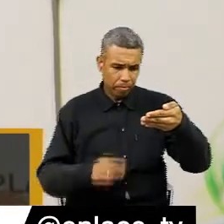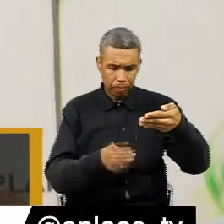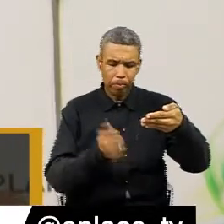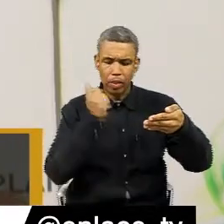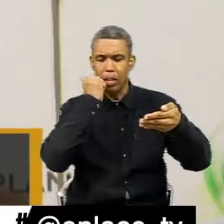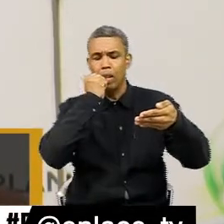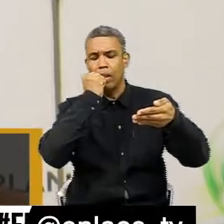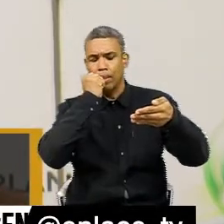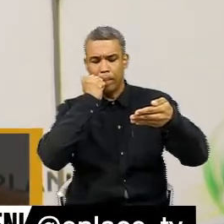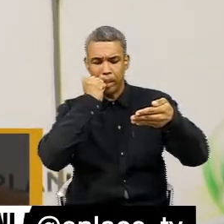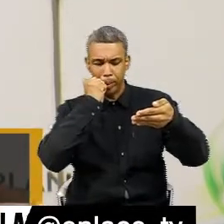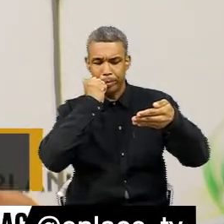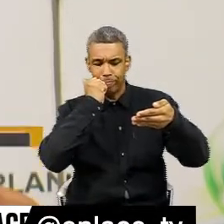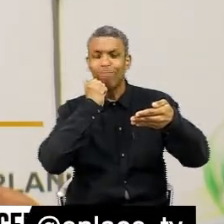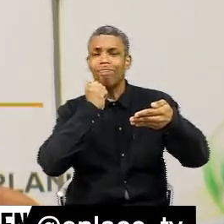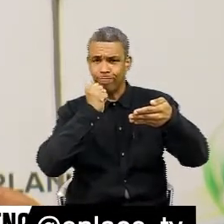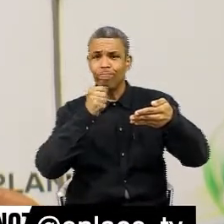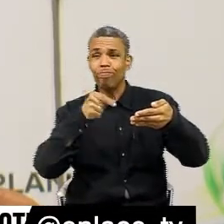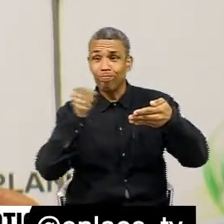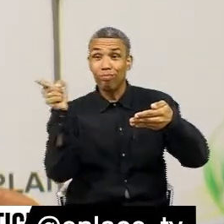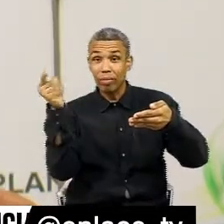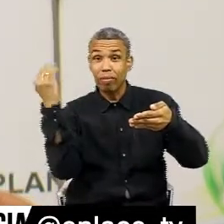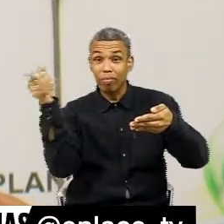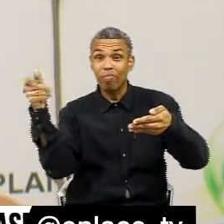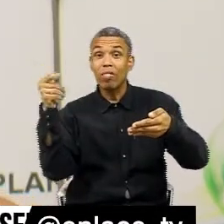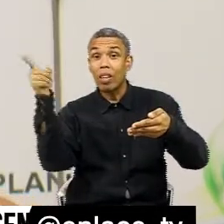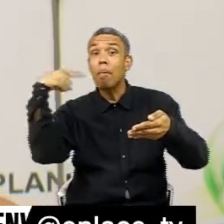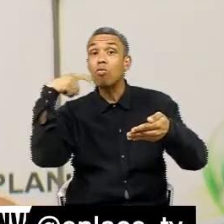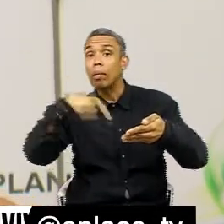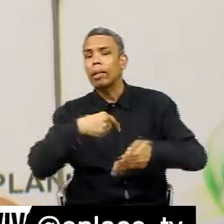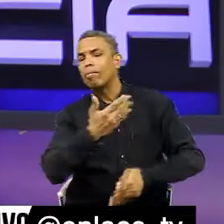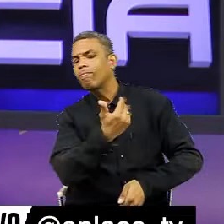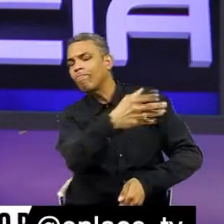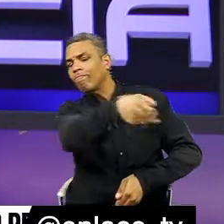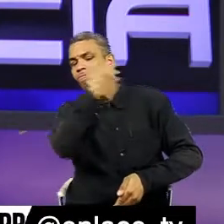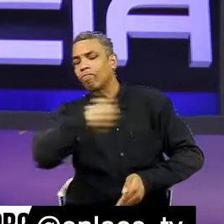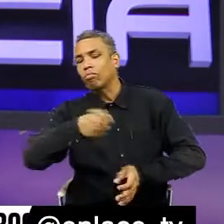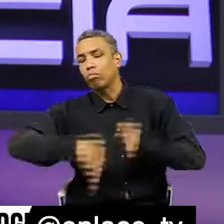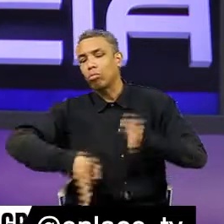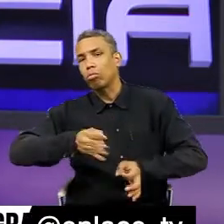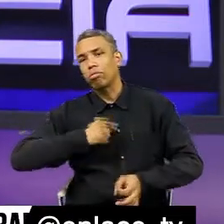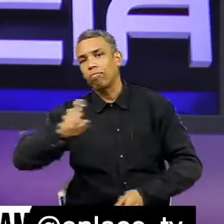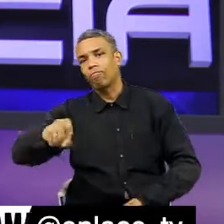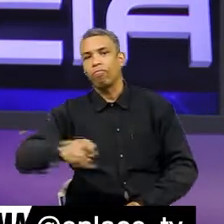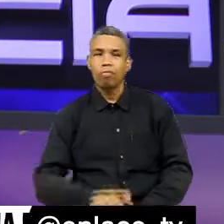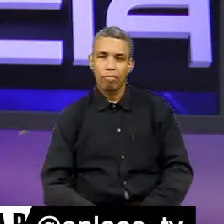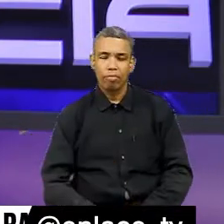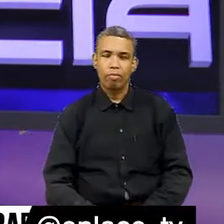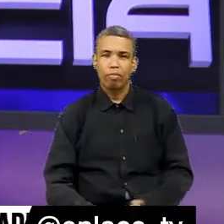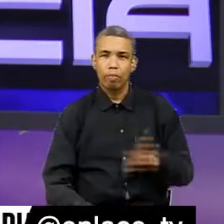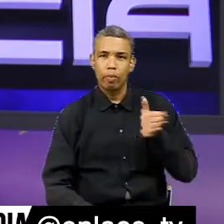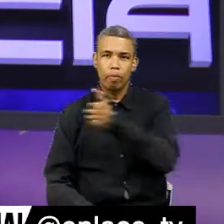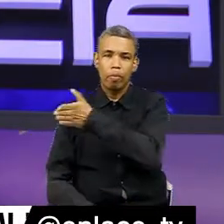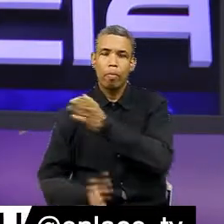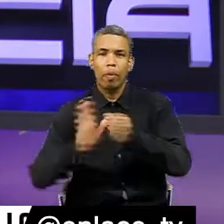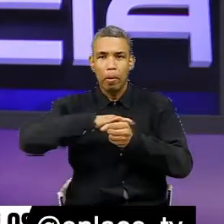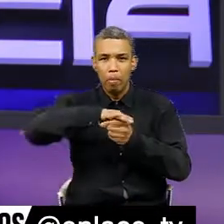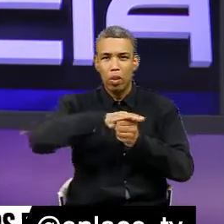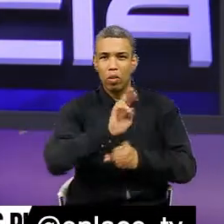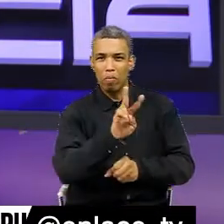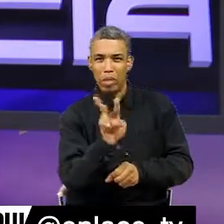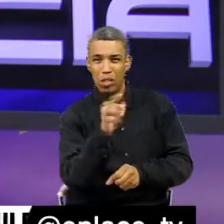esas órdenes de captura están vigentes, ya fue puesto a disposición de la Fiscalía General. Y la Junta de Acción Comunal elegida en el barrio 22